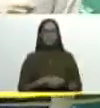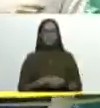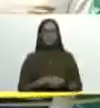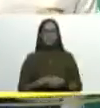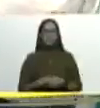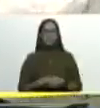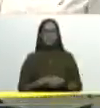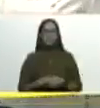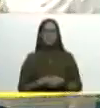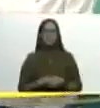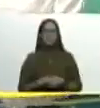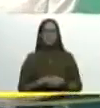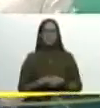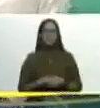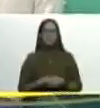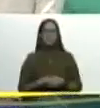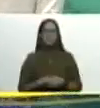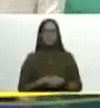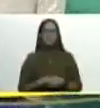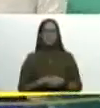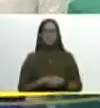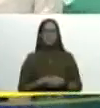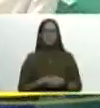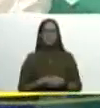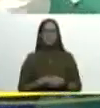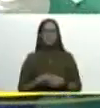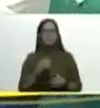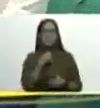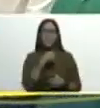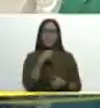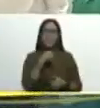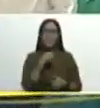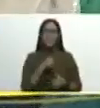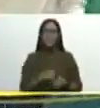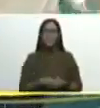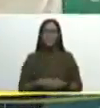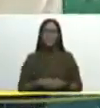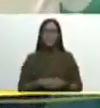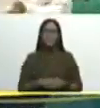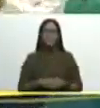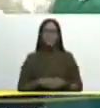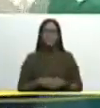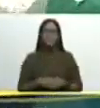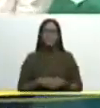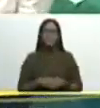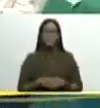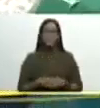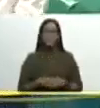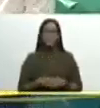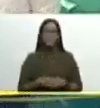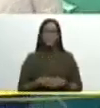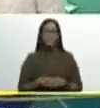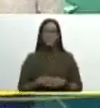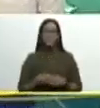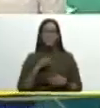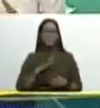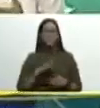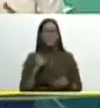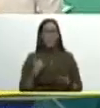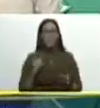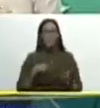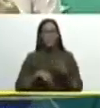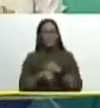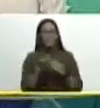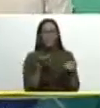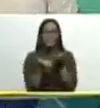están escuchando, nadie sabe lo que estás diciendo. Tienes que agarrar el micrófono. Ajá. Así es como estábamos, acabamos de pasar por los servicios